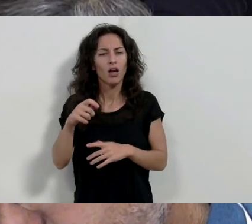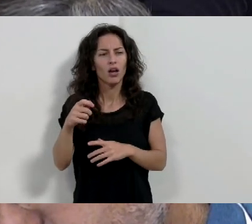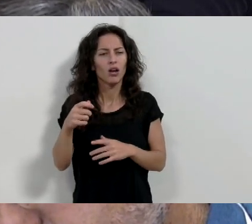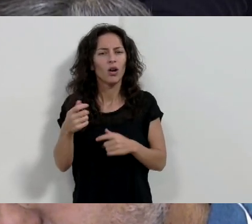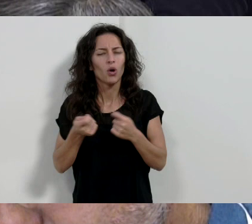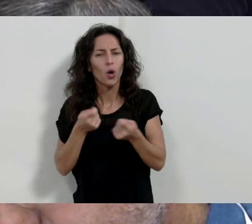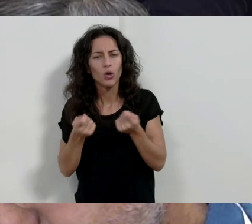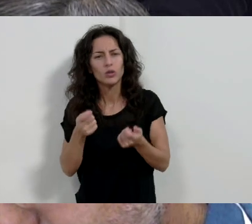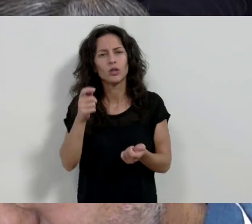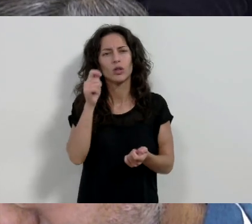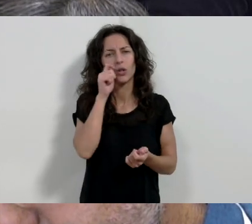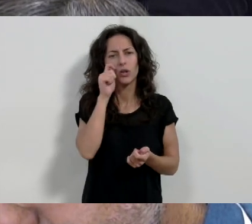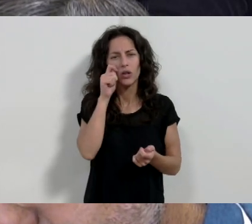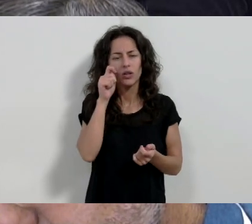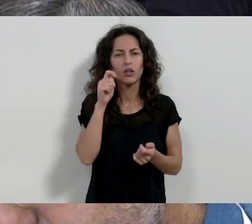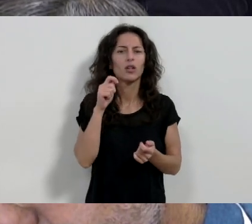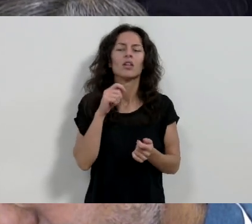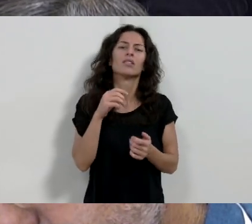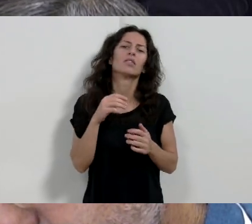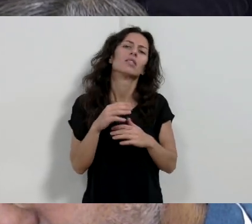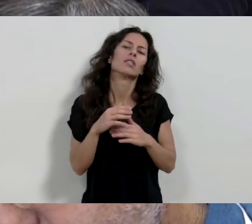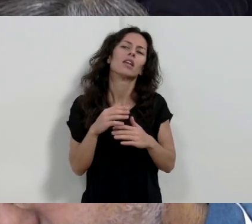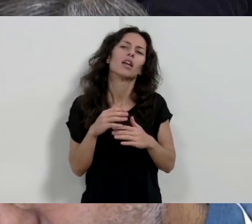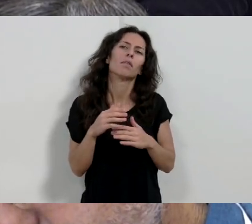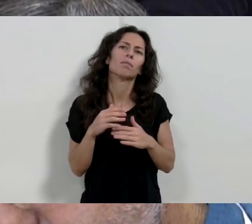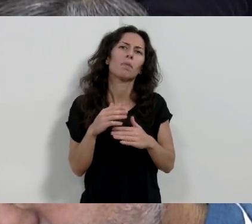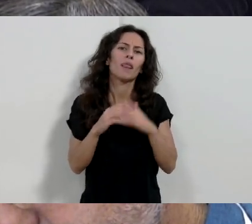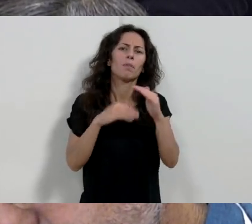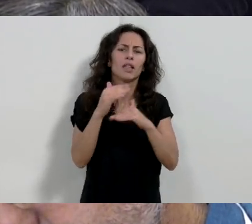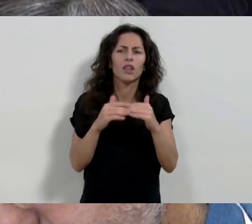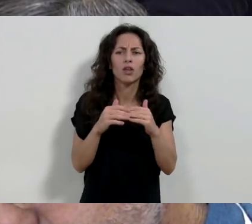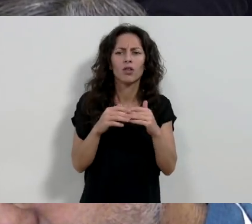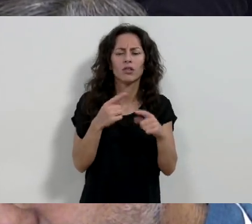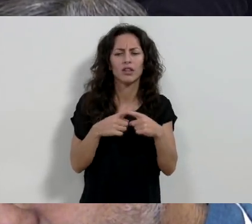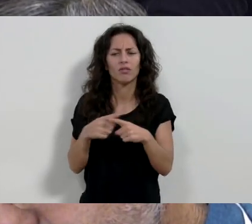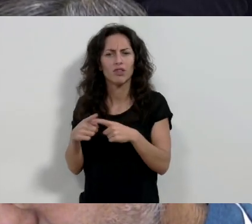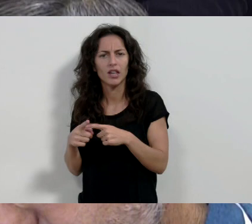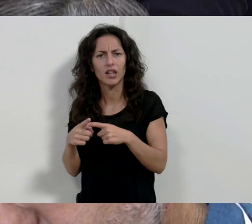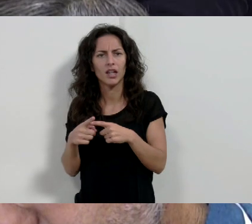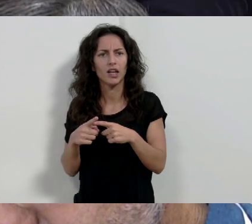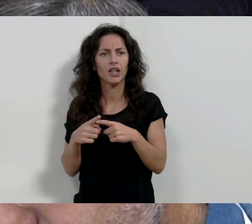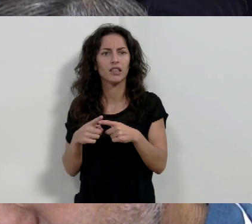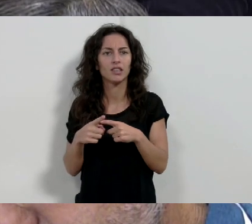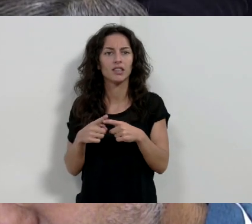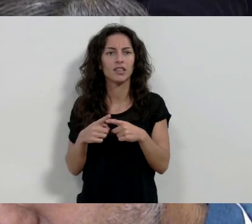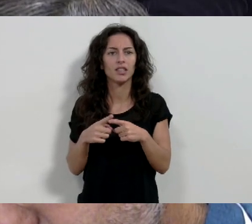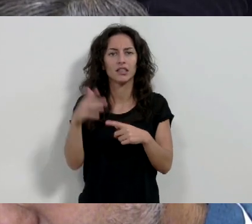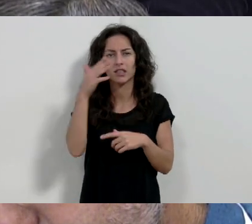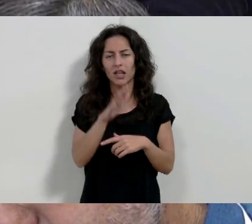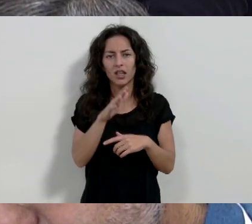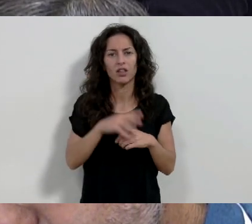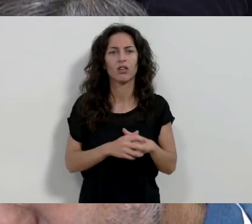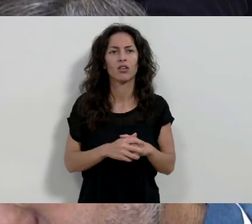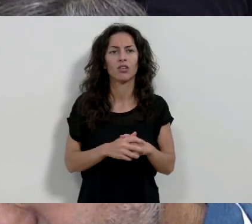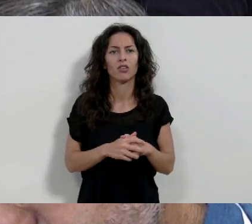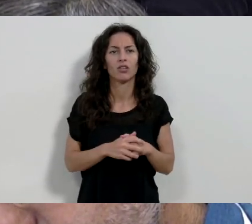muchos procedimientos sancionadores de todo tipo. Es más, este lunes aprobamos